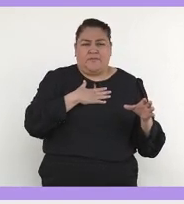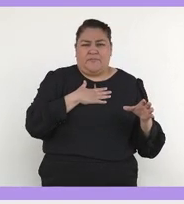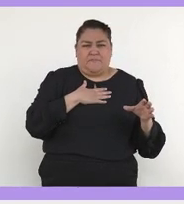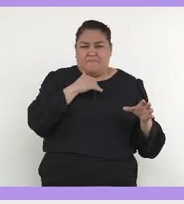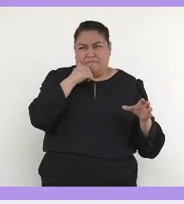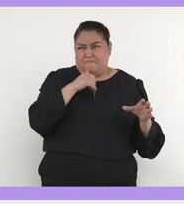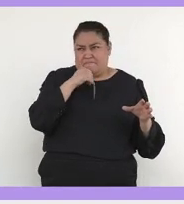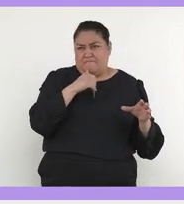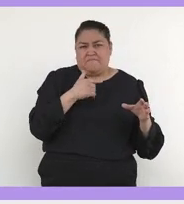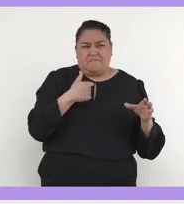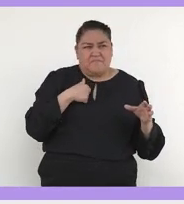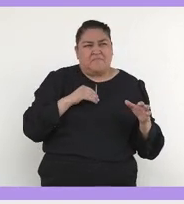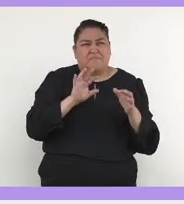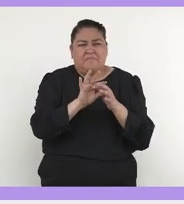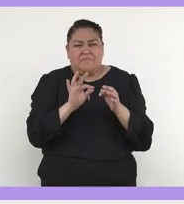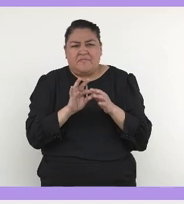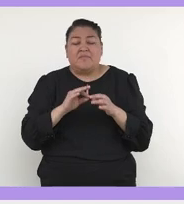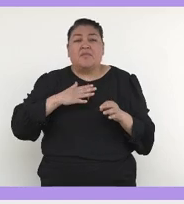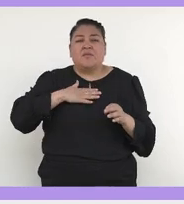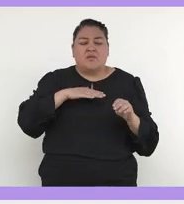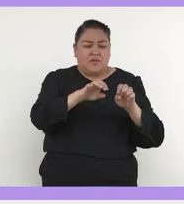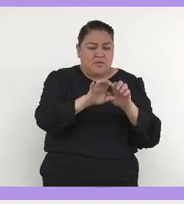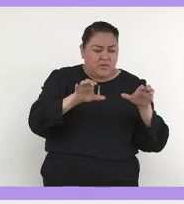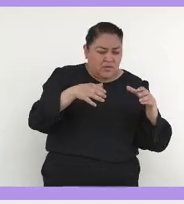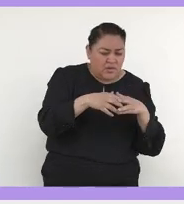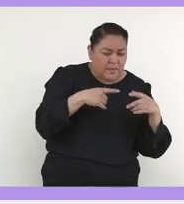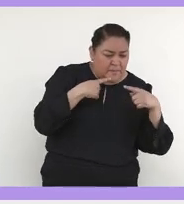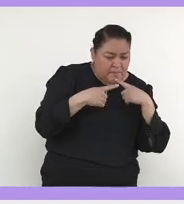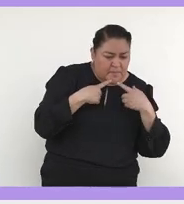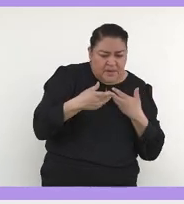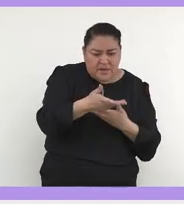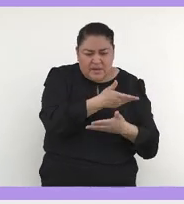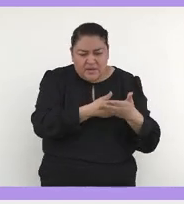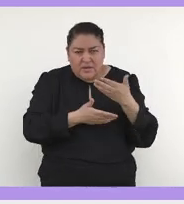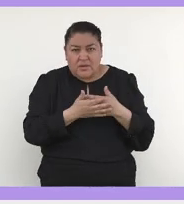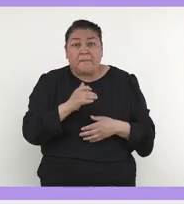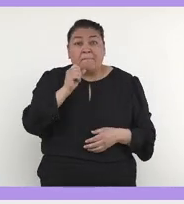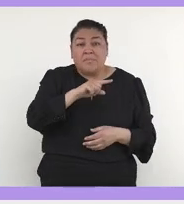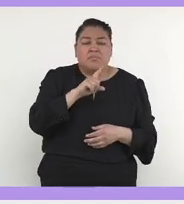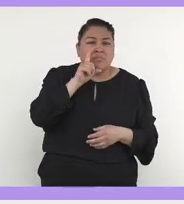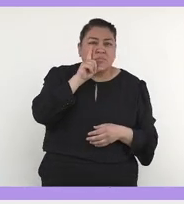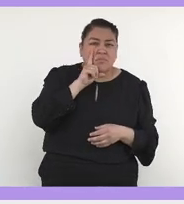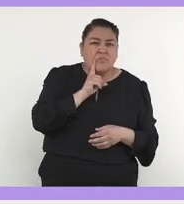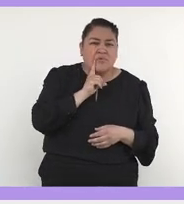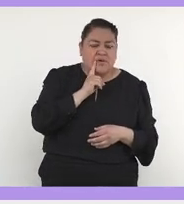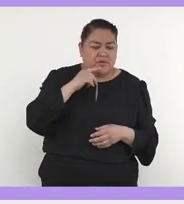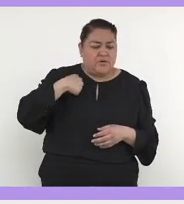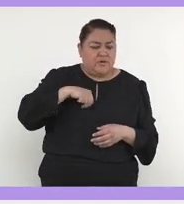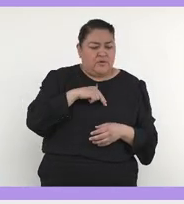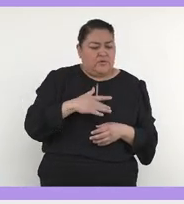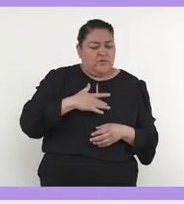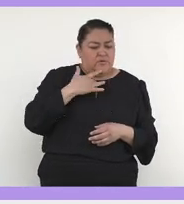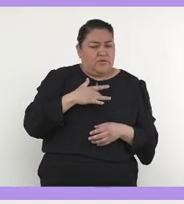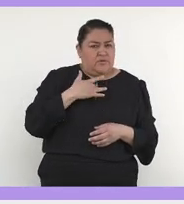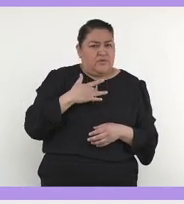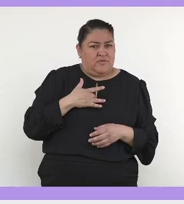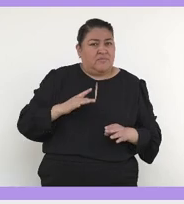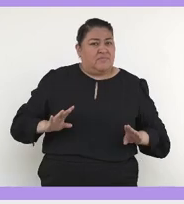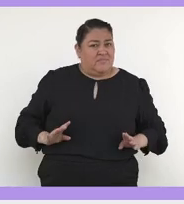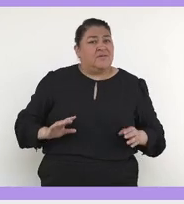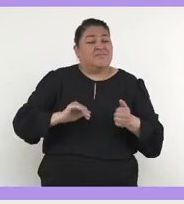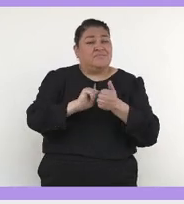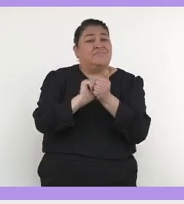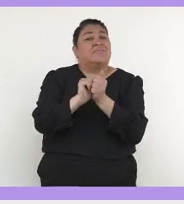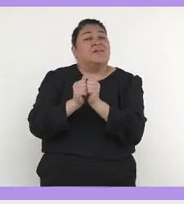no y y hemos podido en equipo y con estas otras mujeres que también están ahí generar ciertos cambios Como por ejemplo que